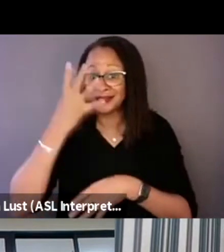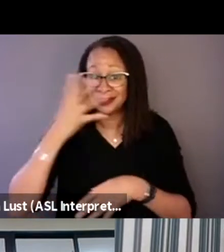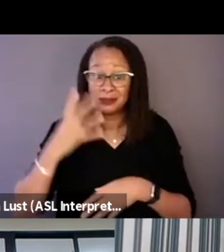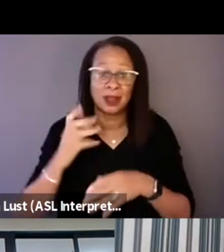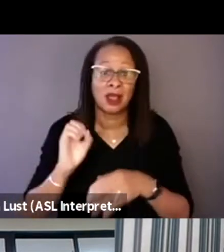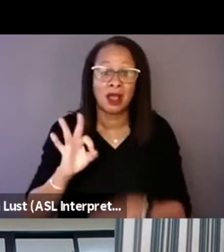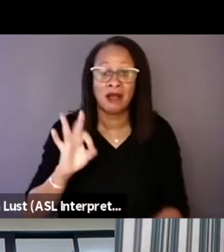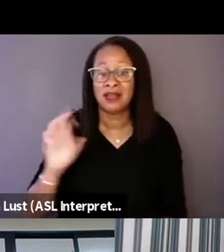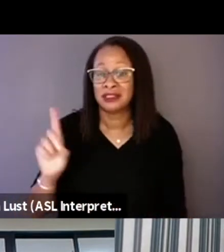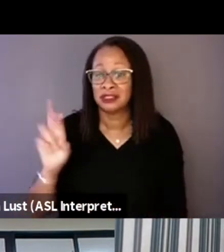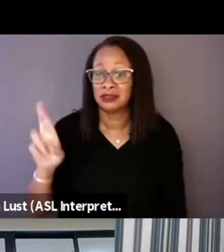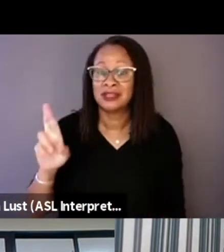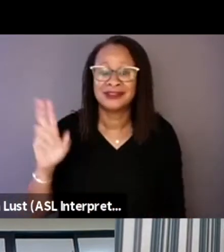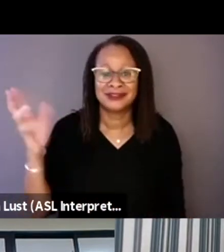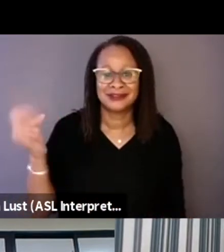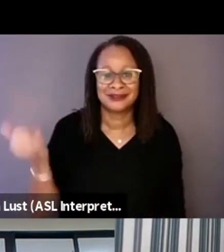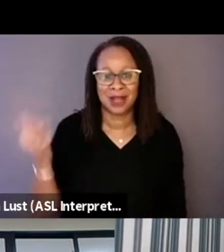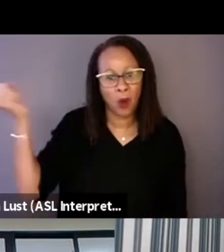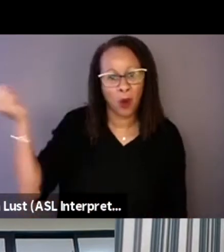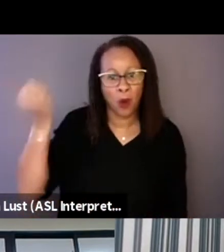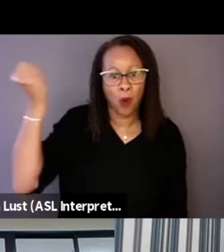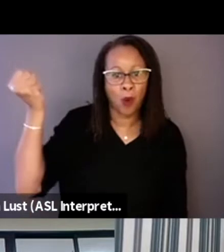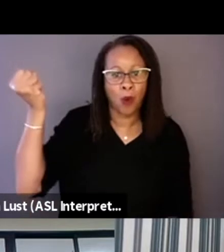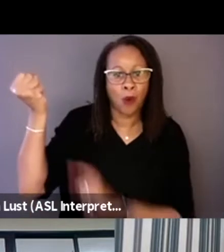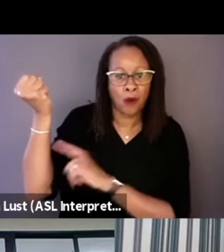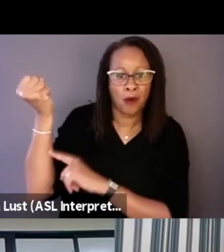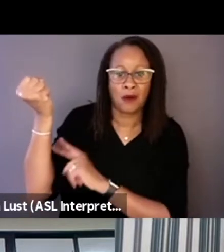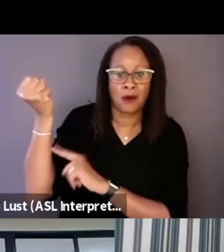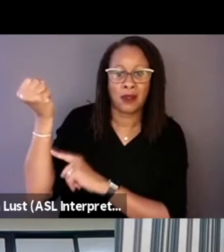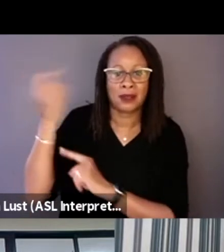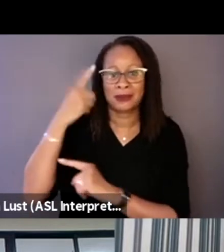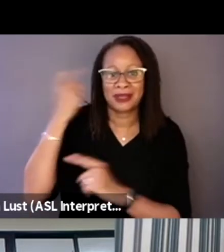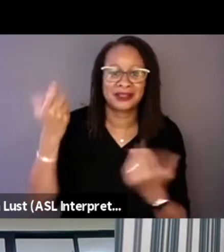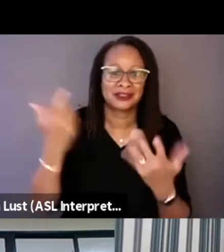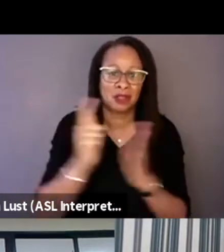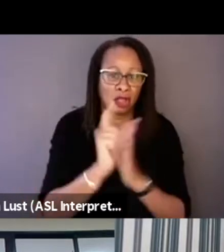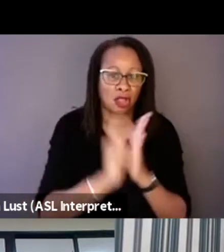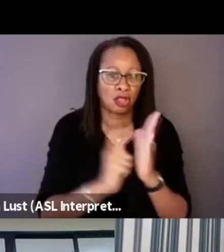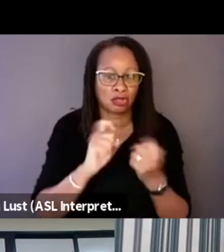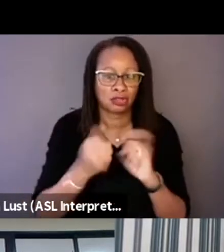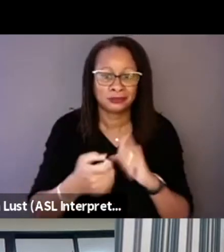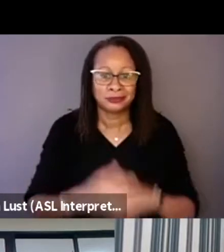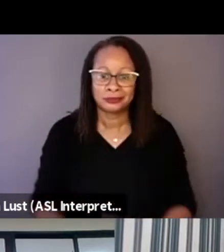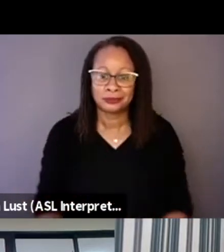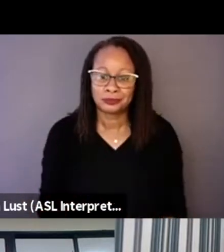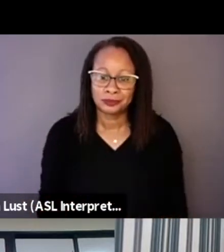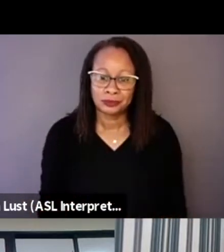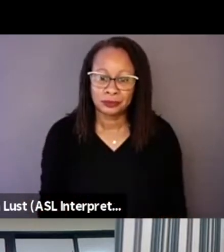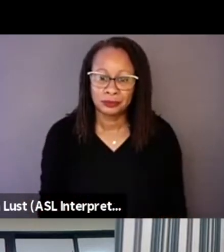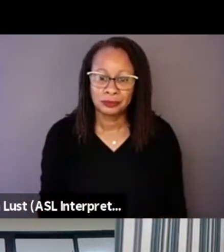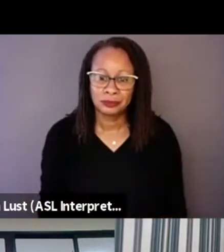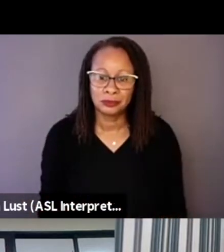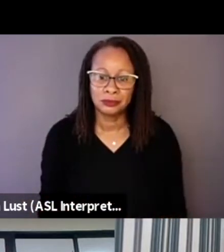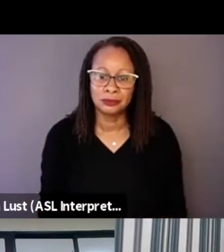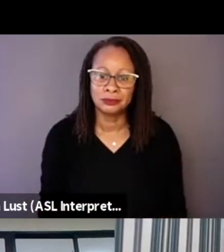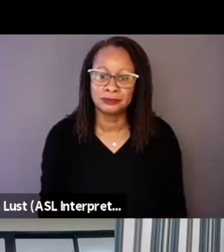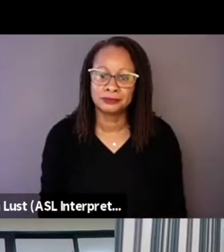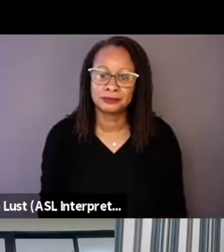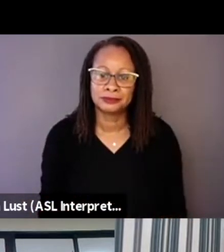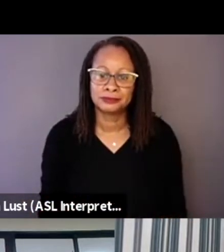which has been put on hold since this occurrence. Y es a raíz de esto, pues no